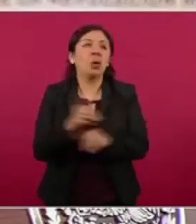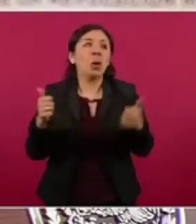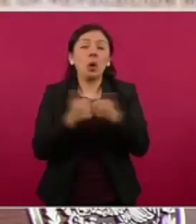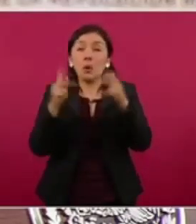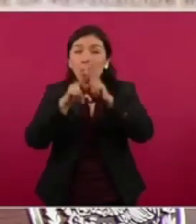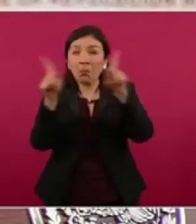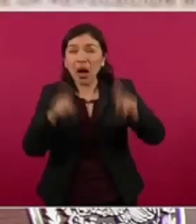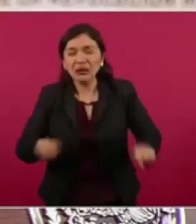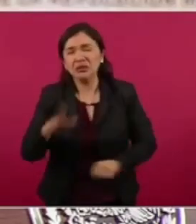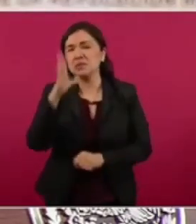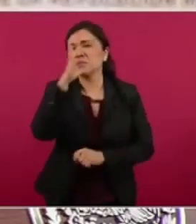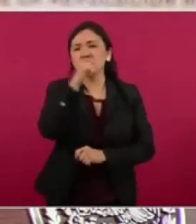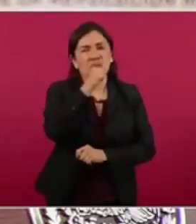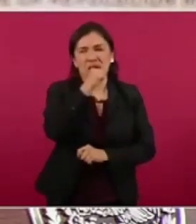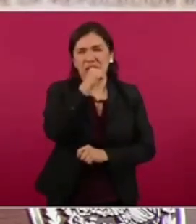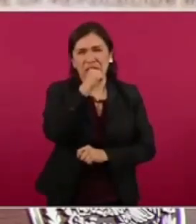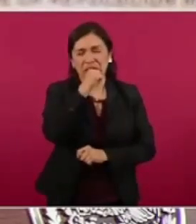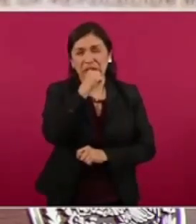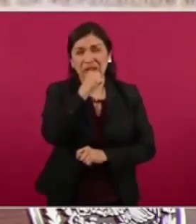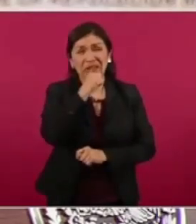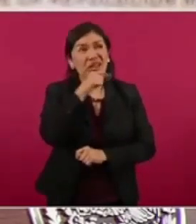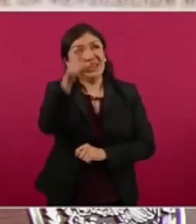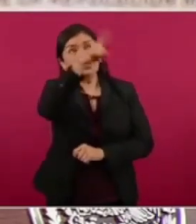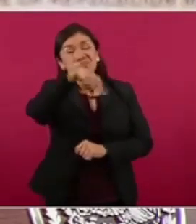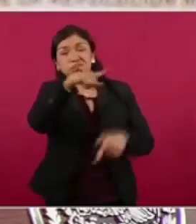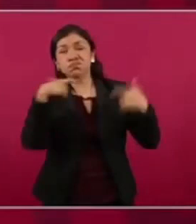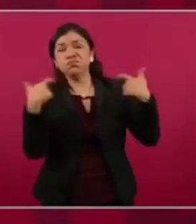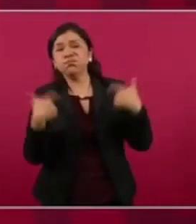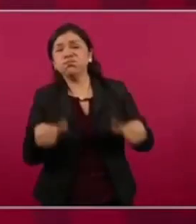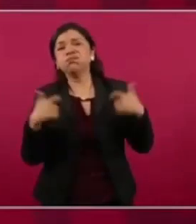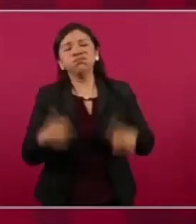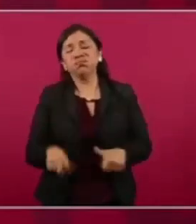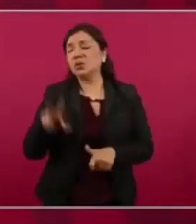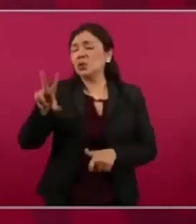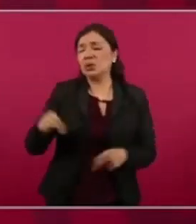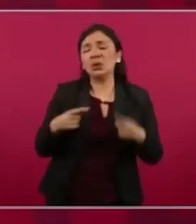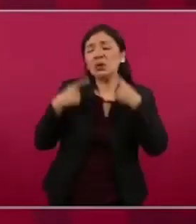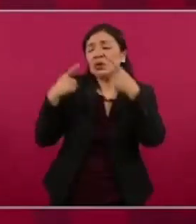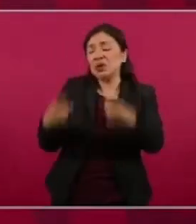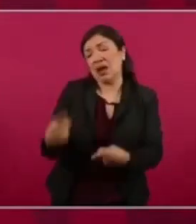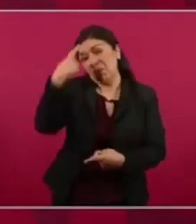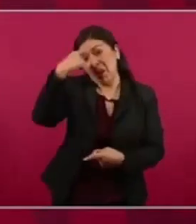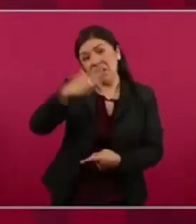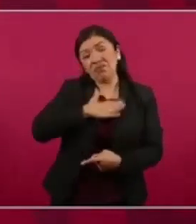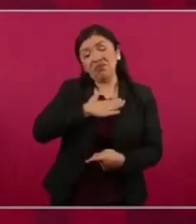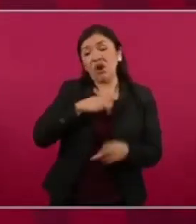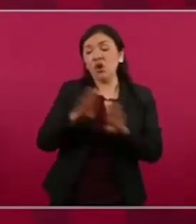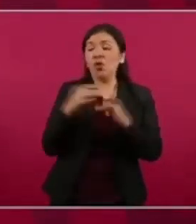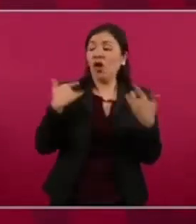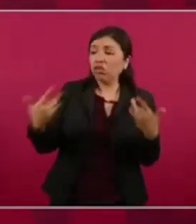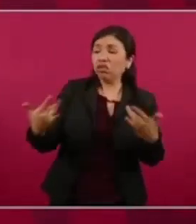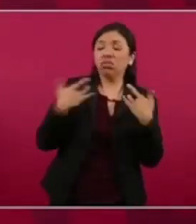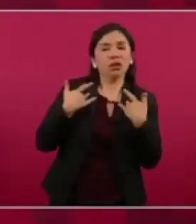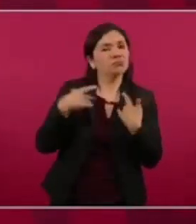pacífica, que los potentados no iban a dejar sus privilegios.